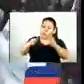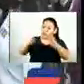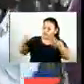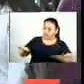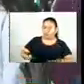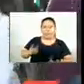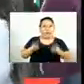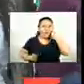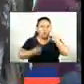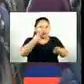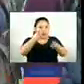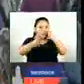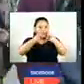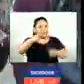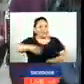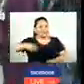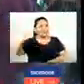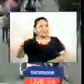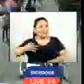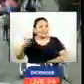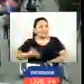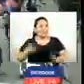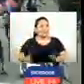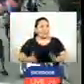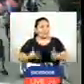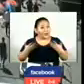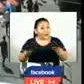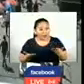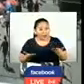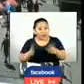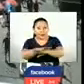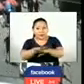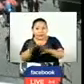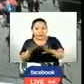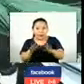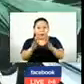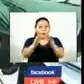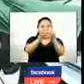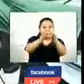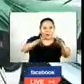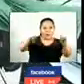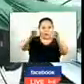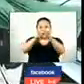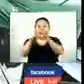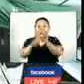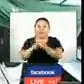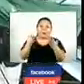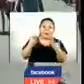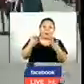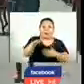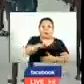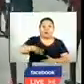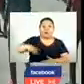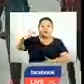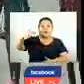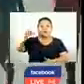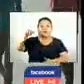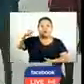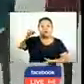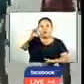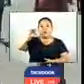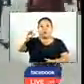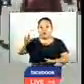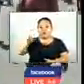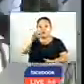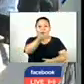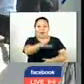las autoridades dicen que también es necesario retirar el campamento de solicitantes de asilo de la carita del chaparral El gobierno